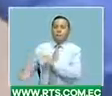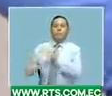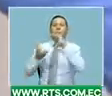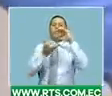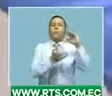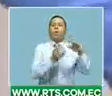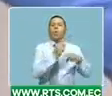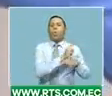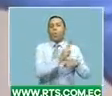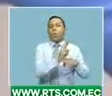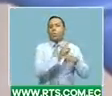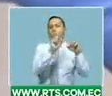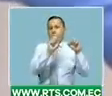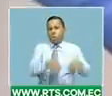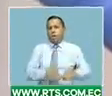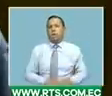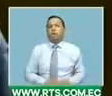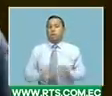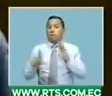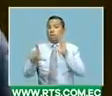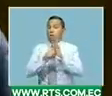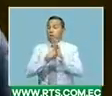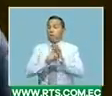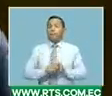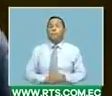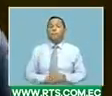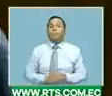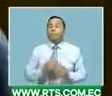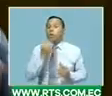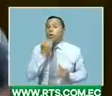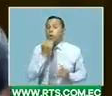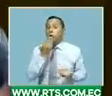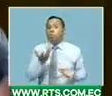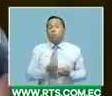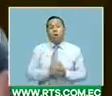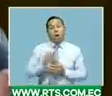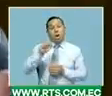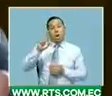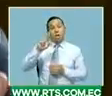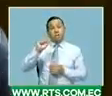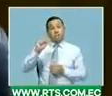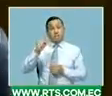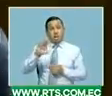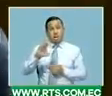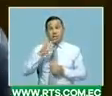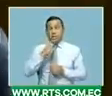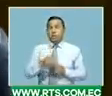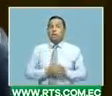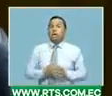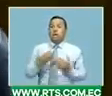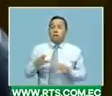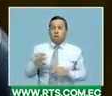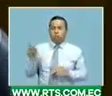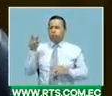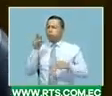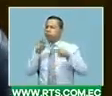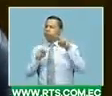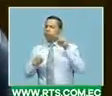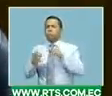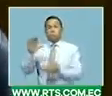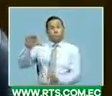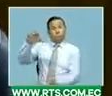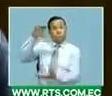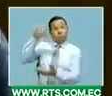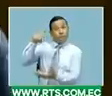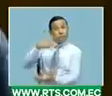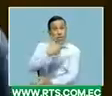ARSA, según lo que establece la ley. La aprobación por parte del ARSA, por ejemplo, en términos de eficacia, tolerabilidad